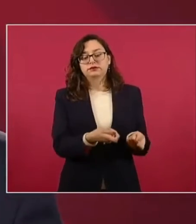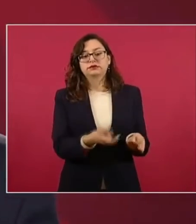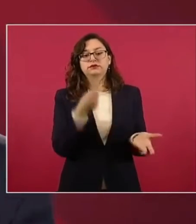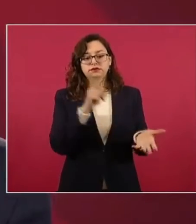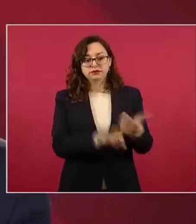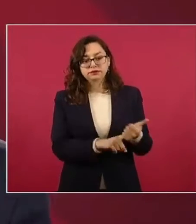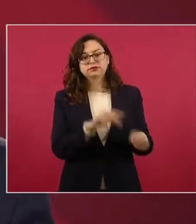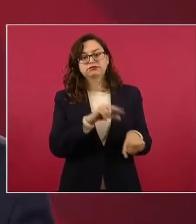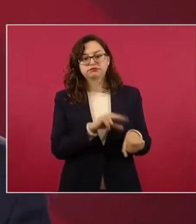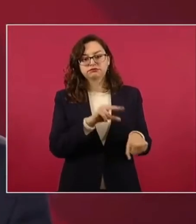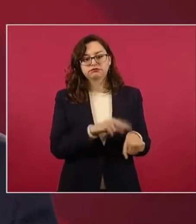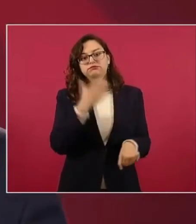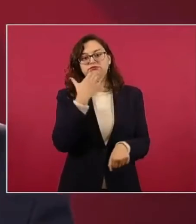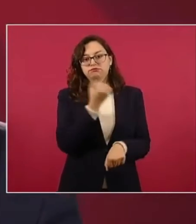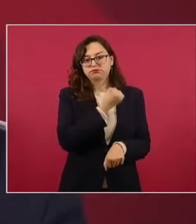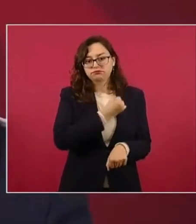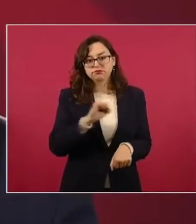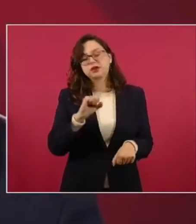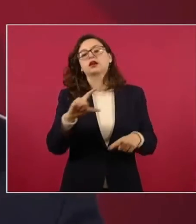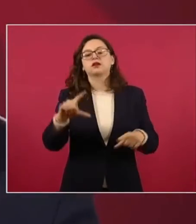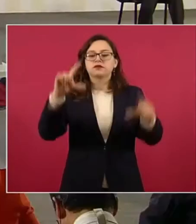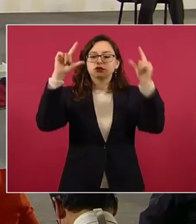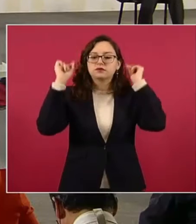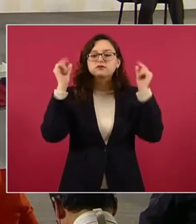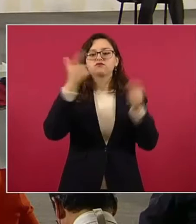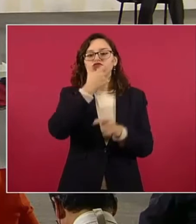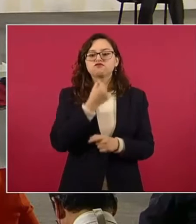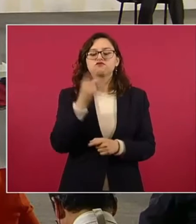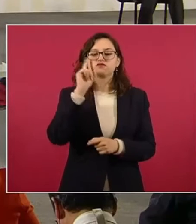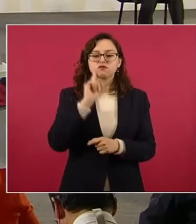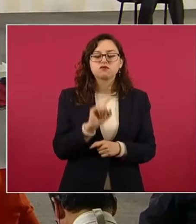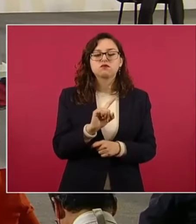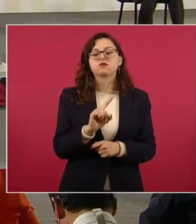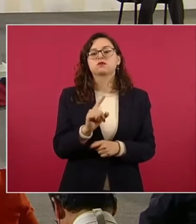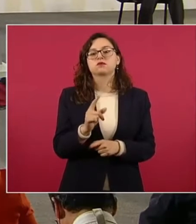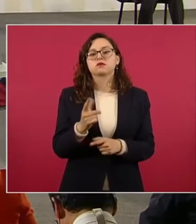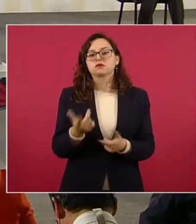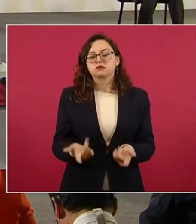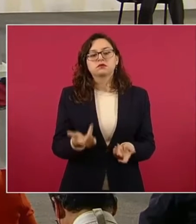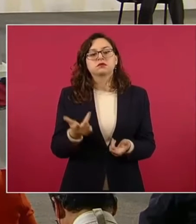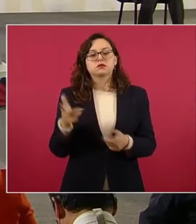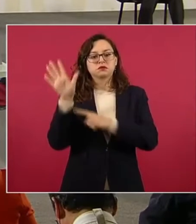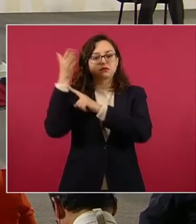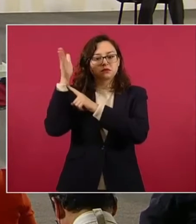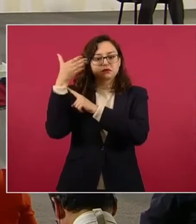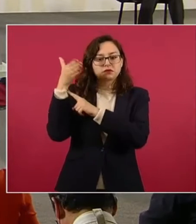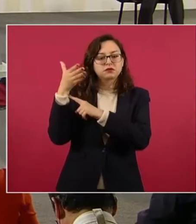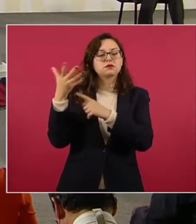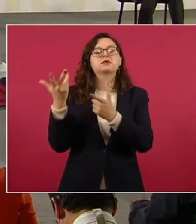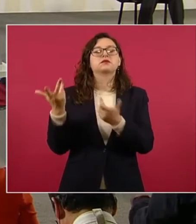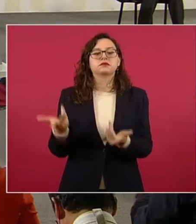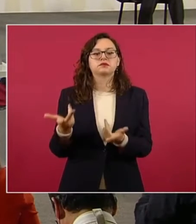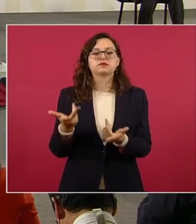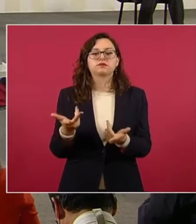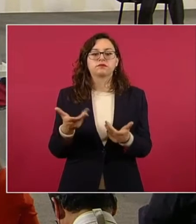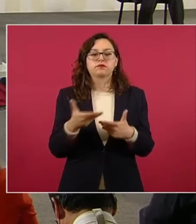médicos especialistas, sino también médicos generales, enfermeras, enfermeros, personal paramédico,